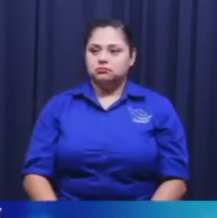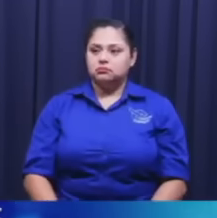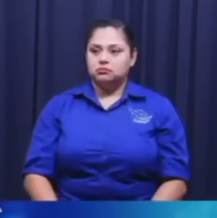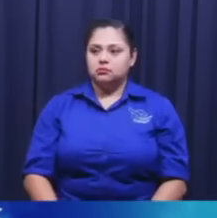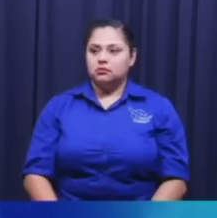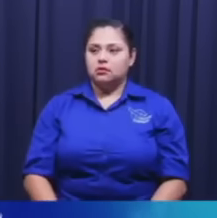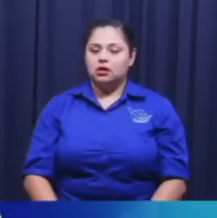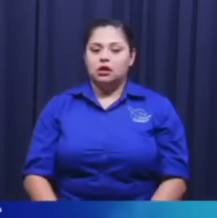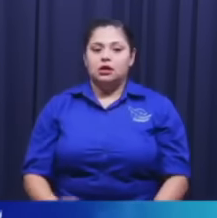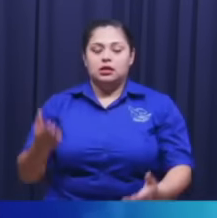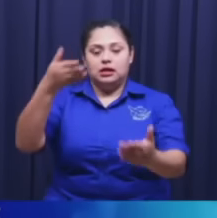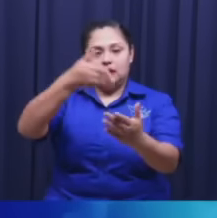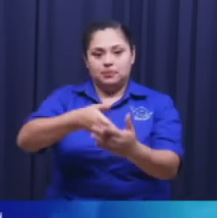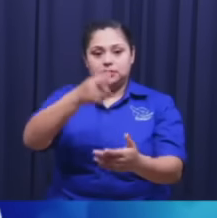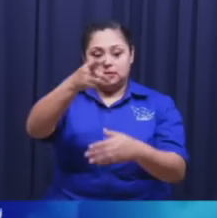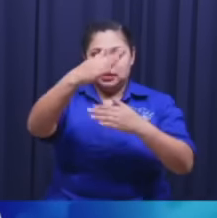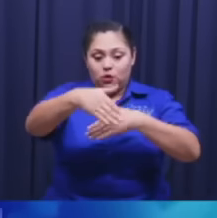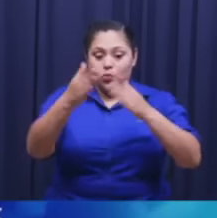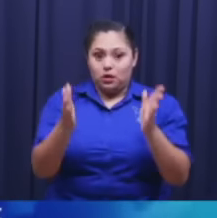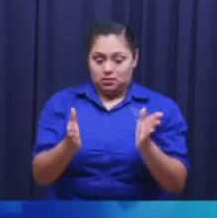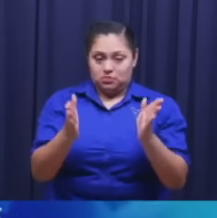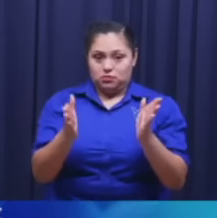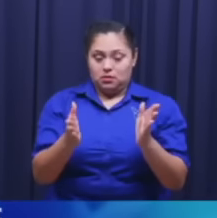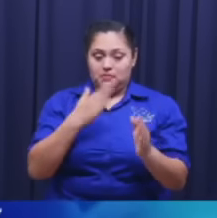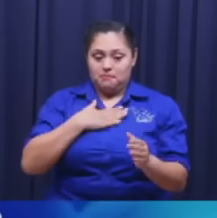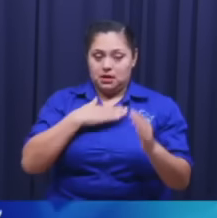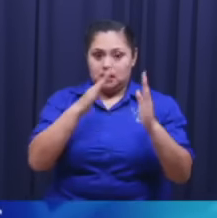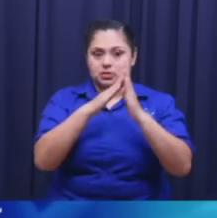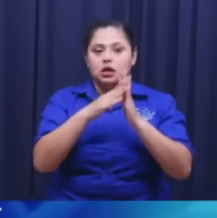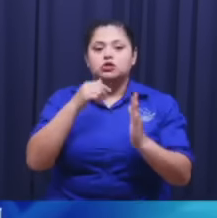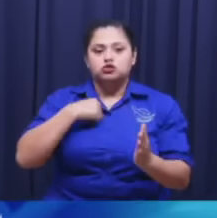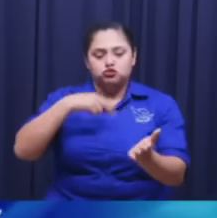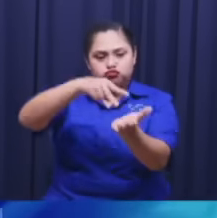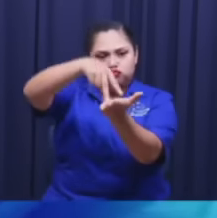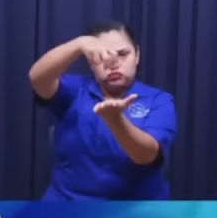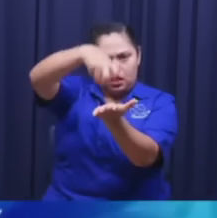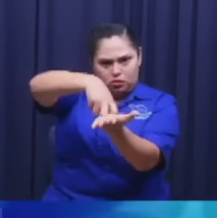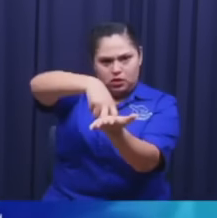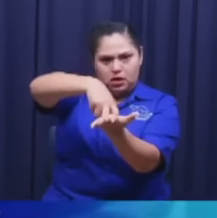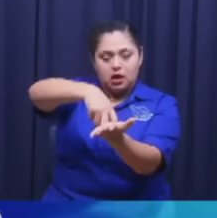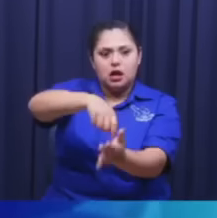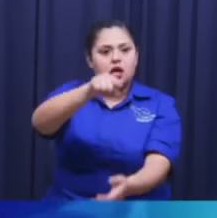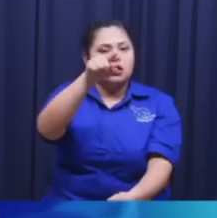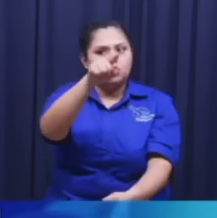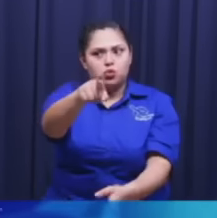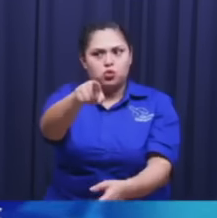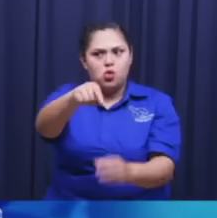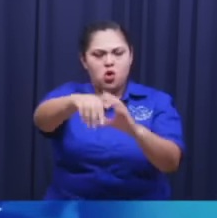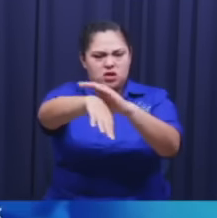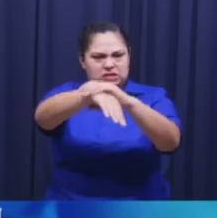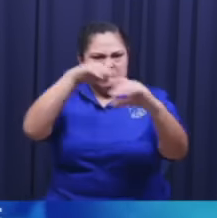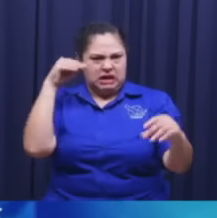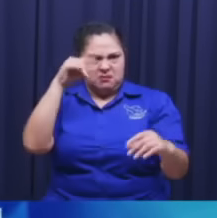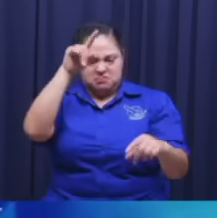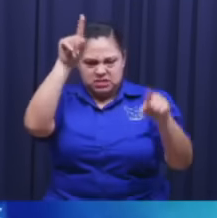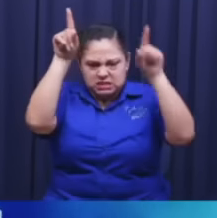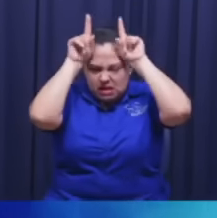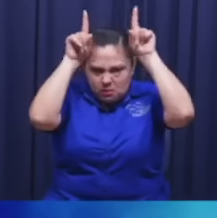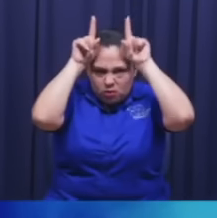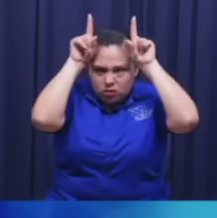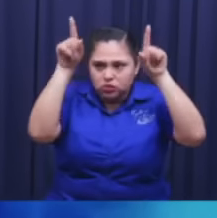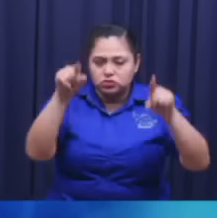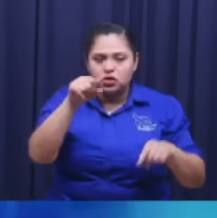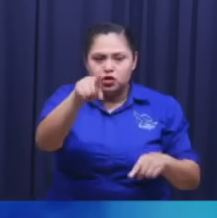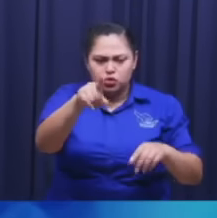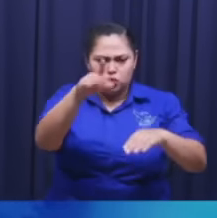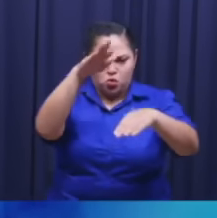nos fuimos a ese cuartito y le dije, mírale, me voy a arrodillar y vos echa fuera demonios. Poneme